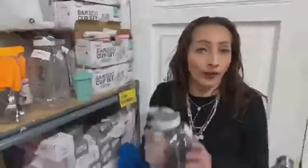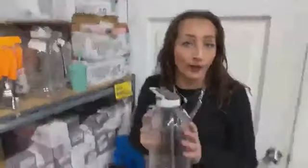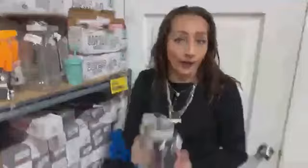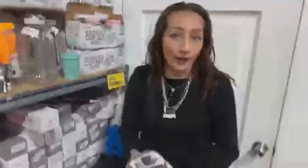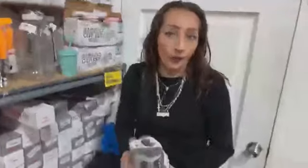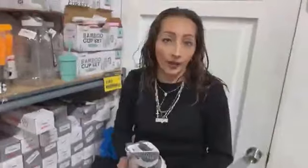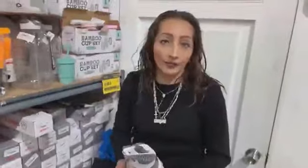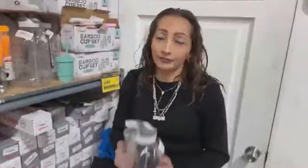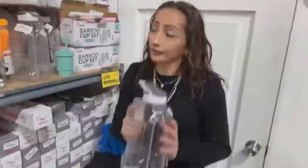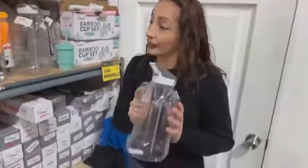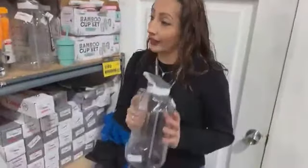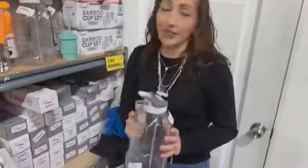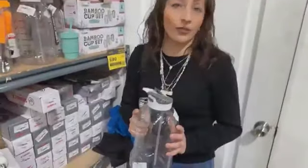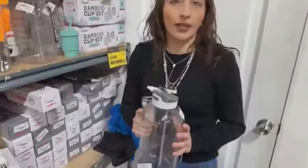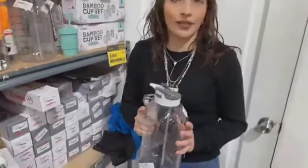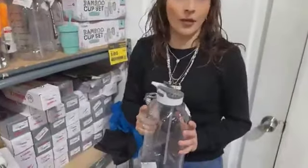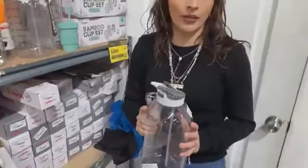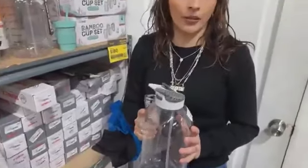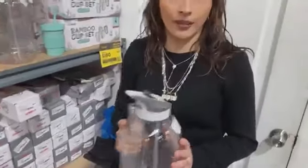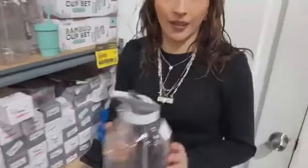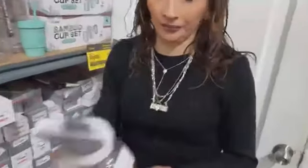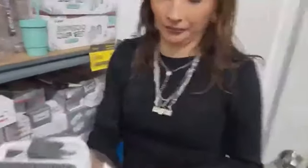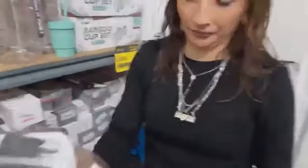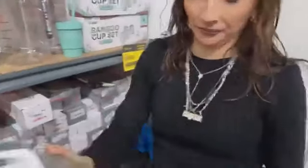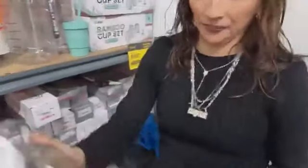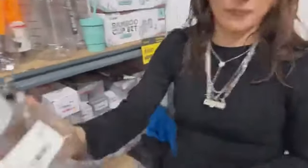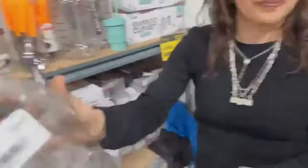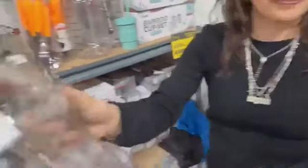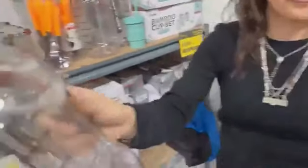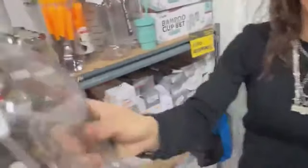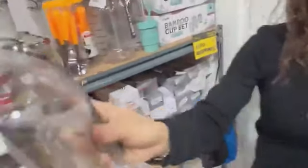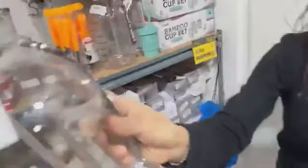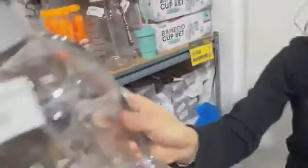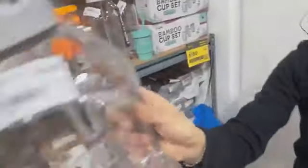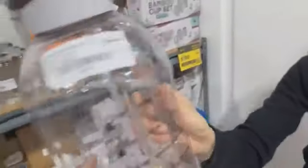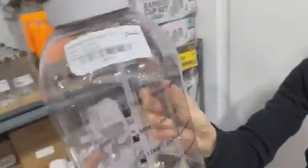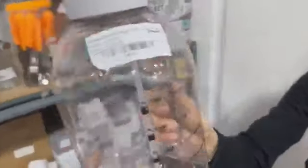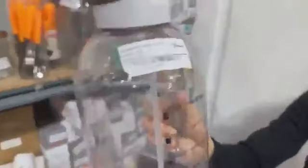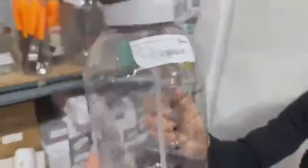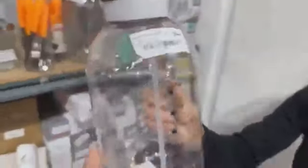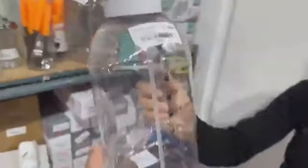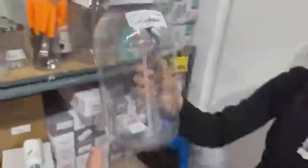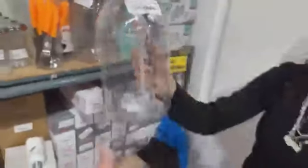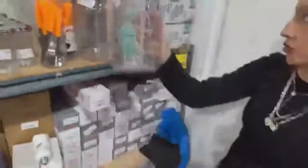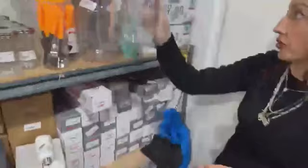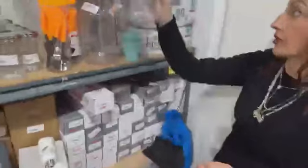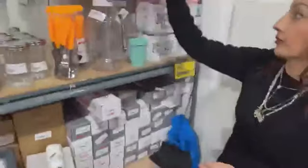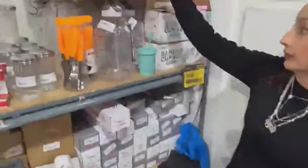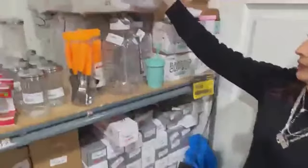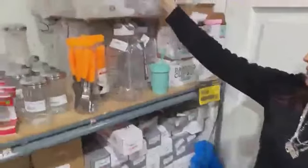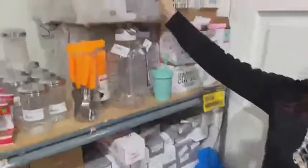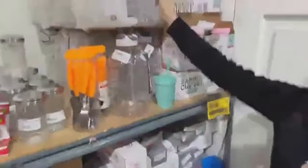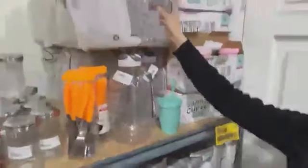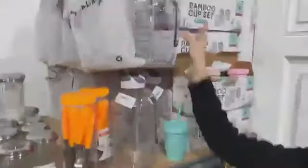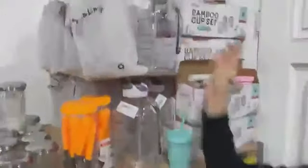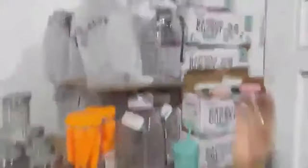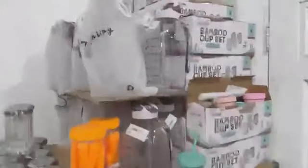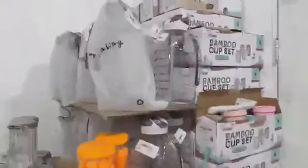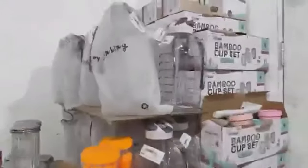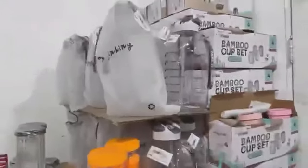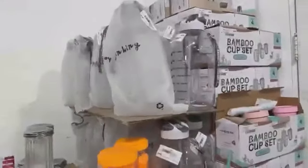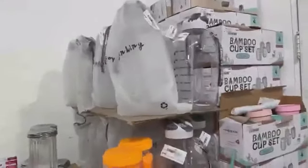el tomar el agua, eso, ya sabes. Te voy a platicar algo, mira, qué importante, ¿esto cuánto cuesta? 100 pesos. Te voy a